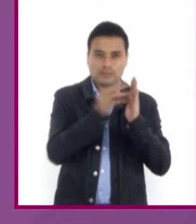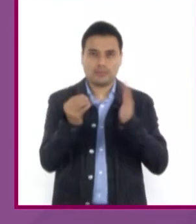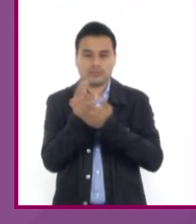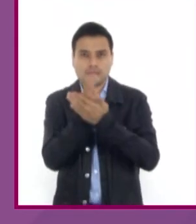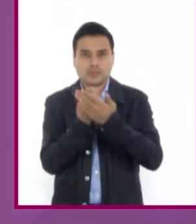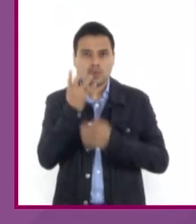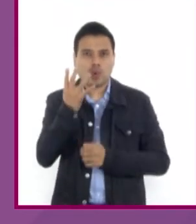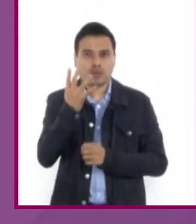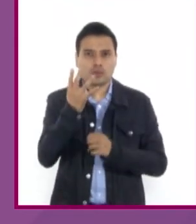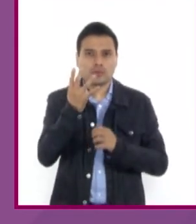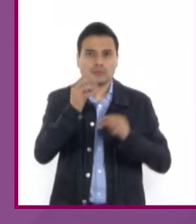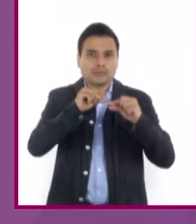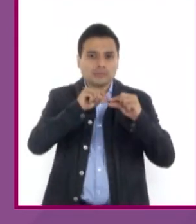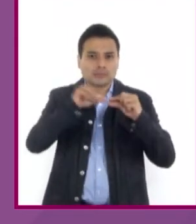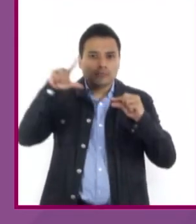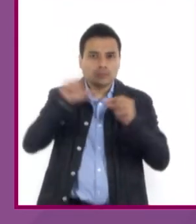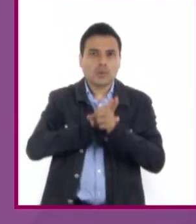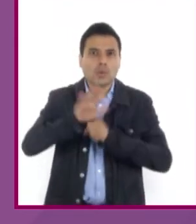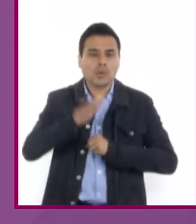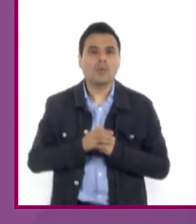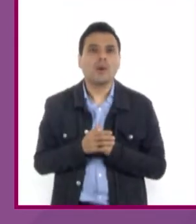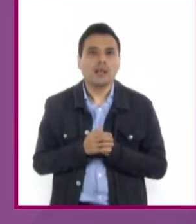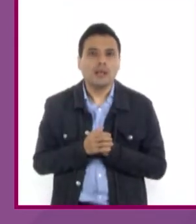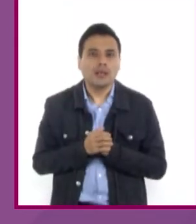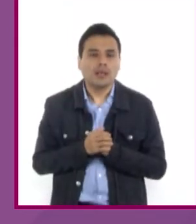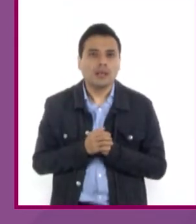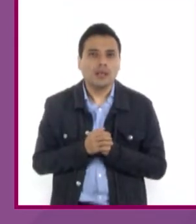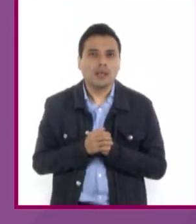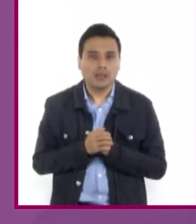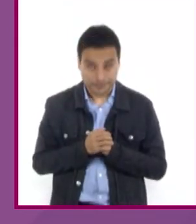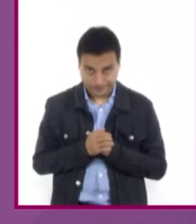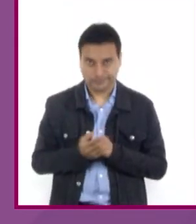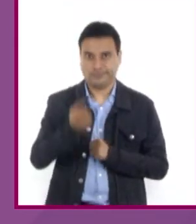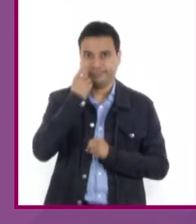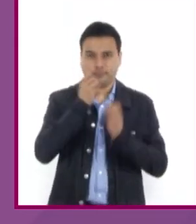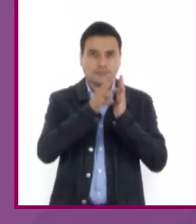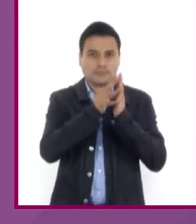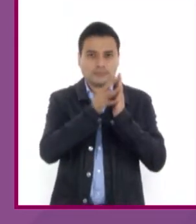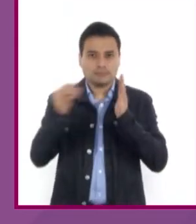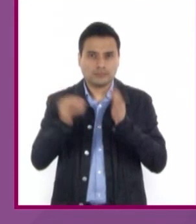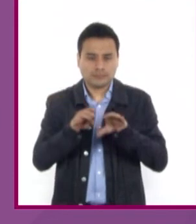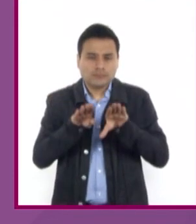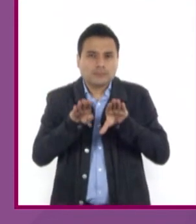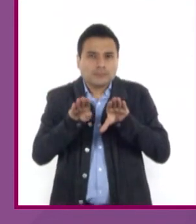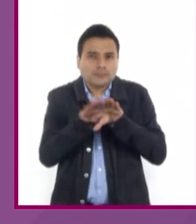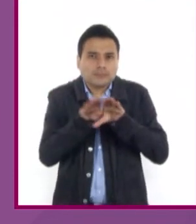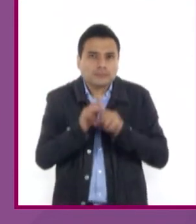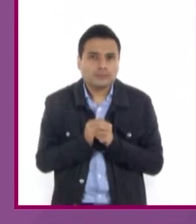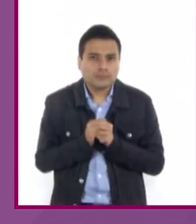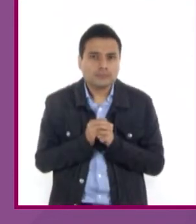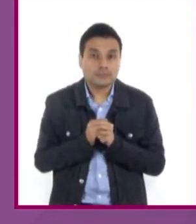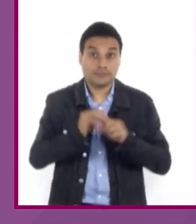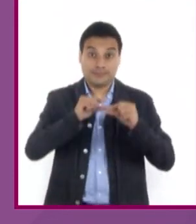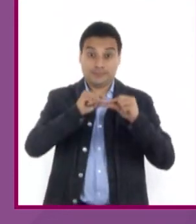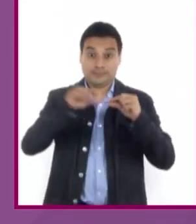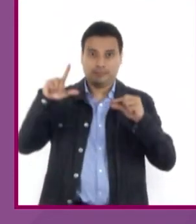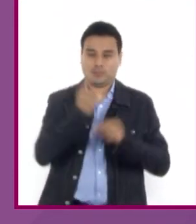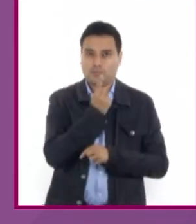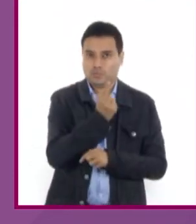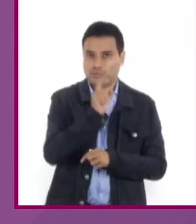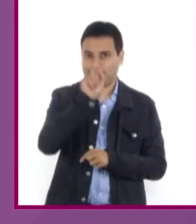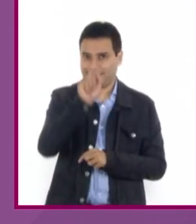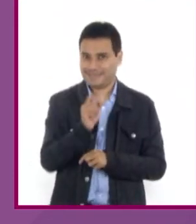4? El factor que hace pasar de la figura 5 a la figura 4 es